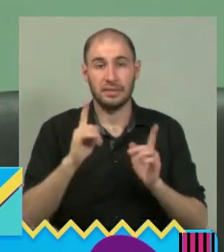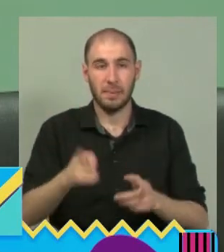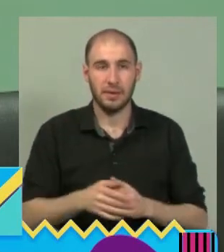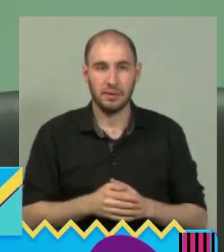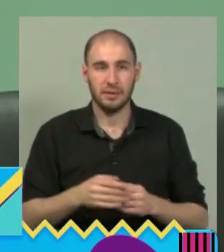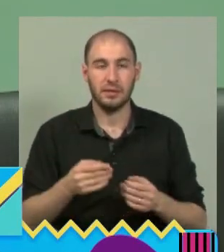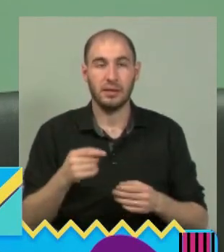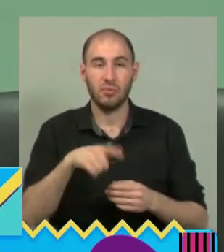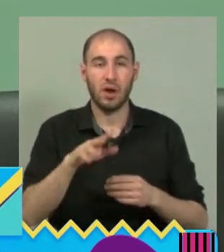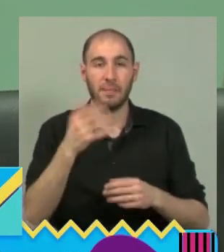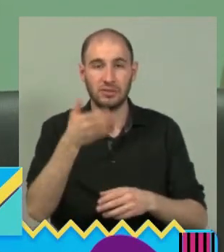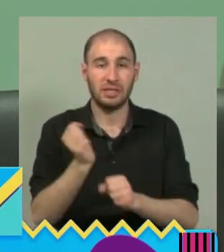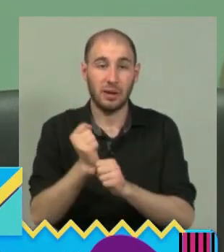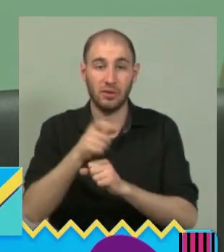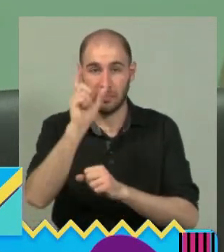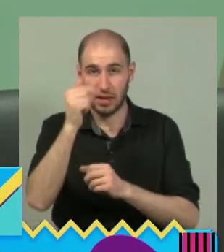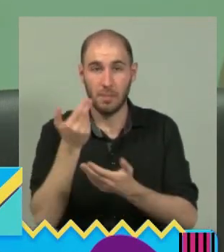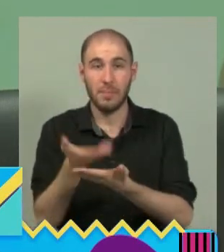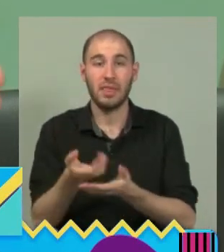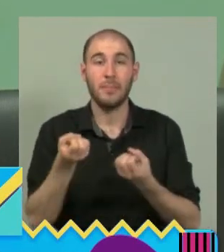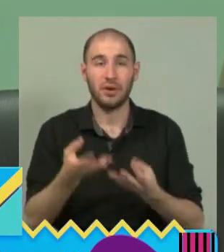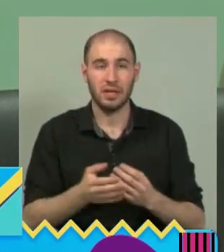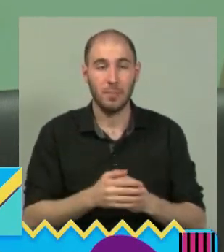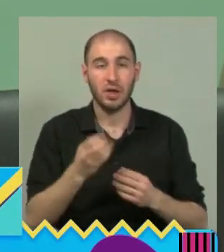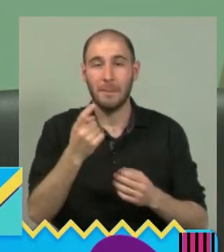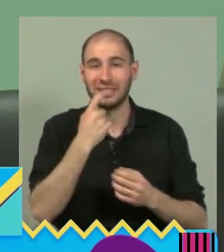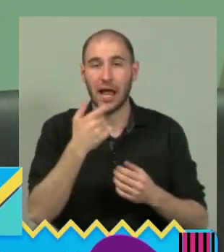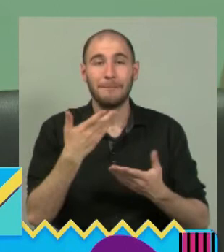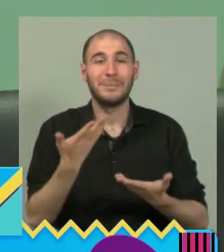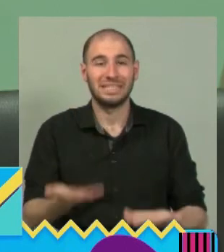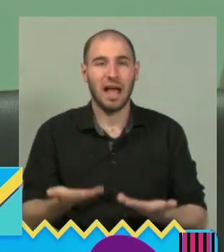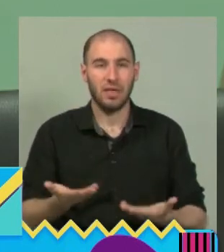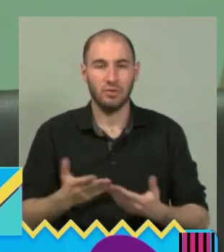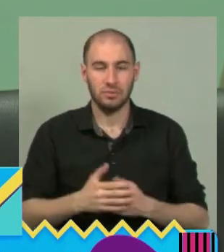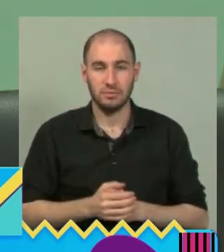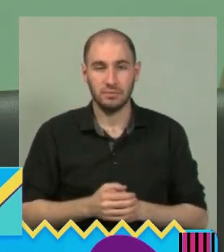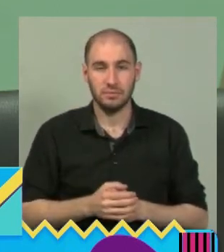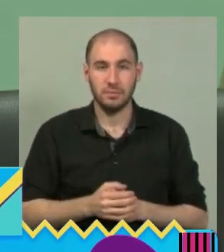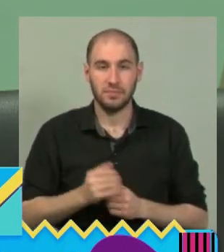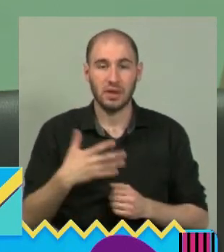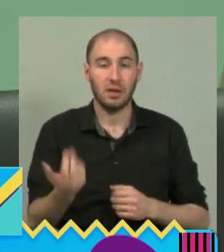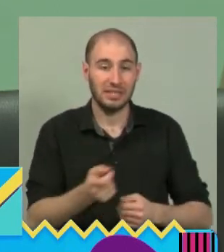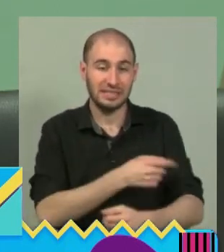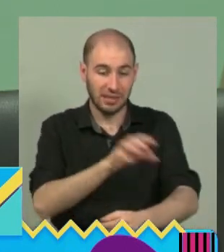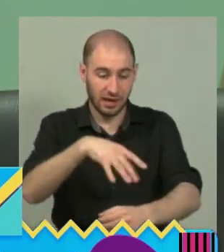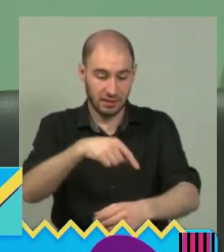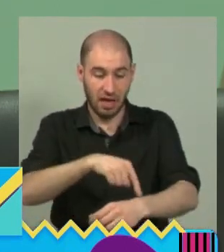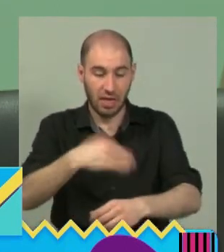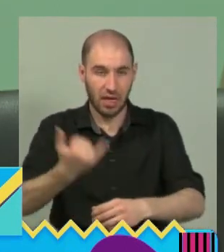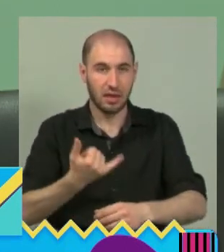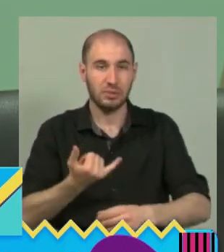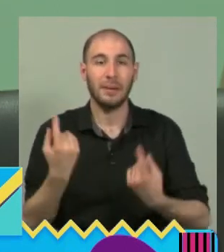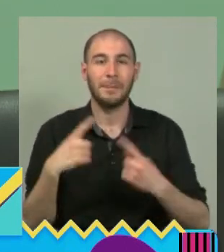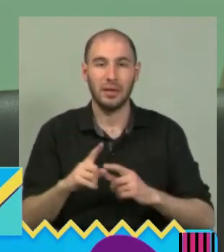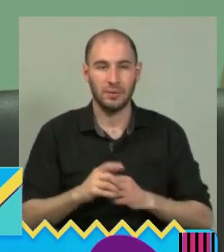para generarlo en los trabajadores mineros. ¿Por qué? Porque los metales pesados, si bien se pueden detectar en sangre, no